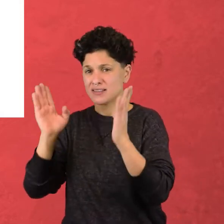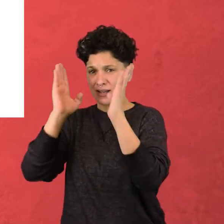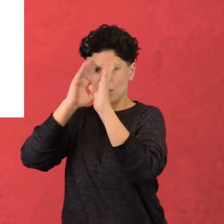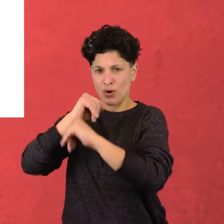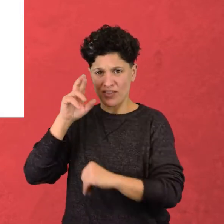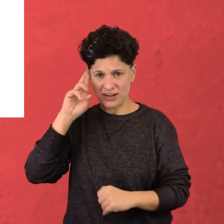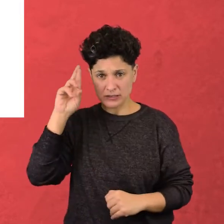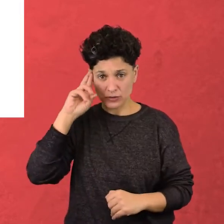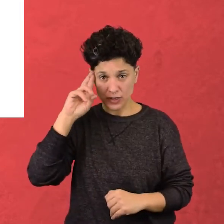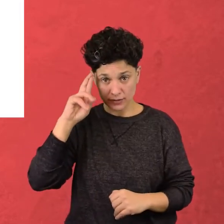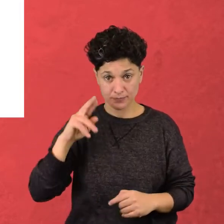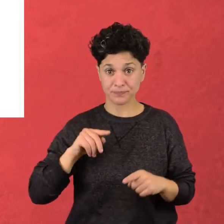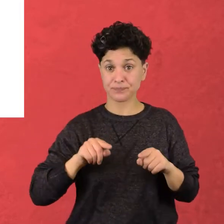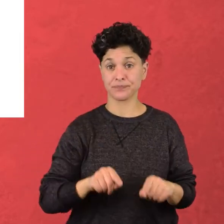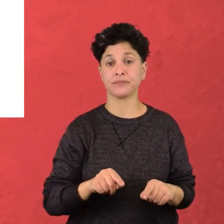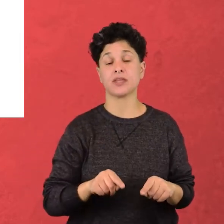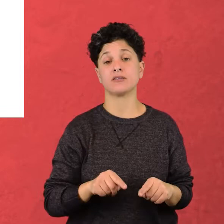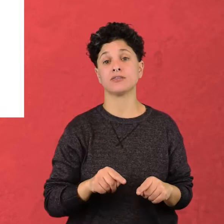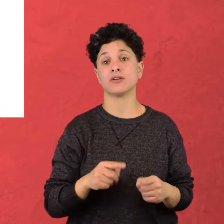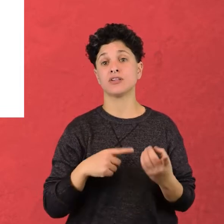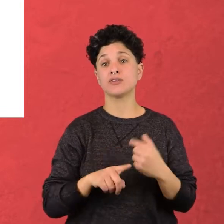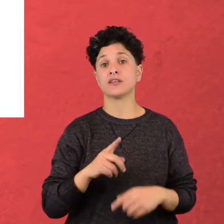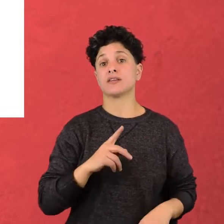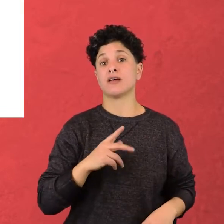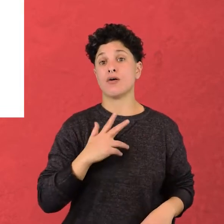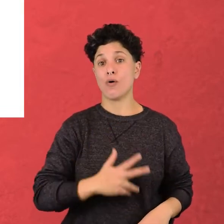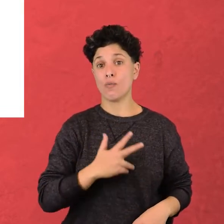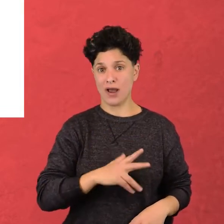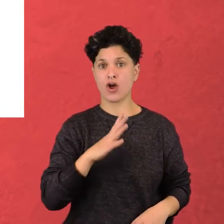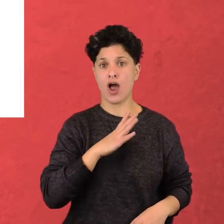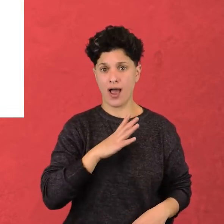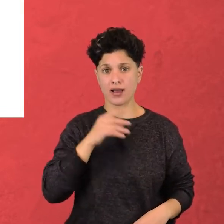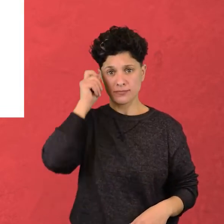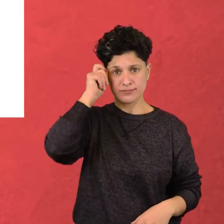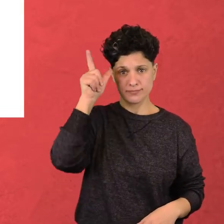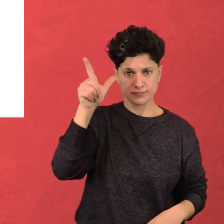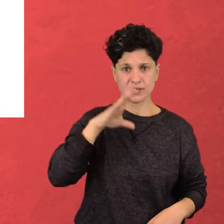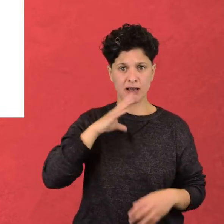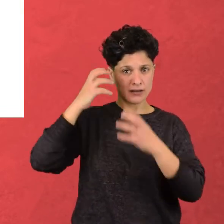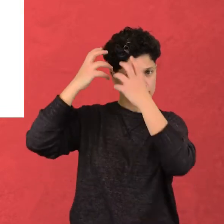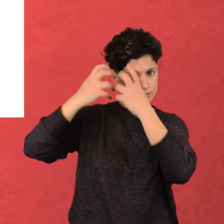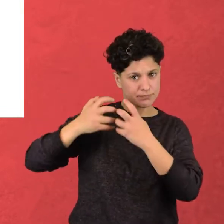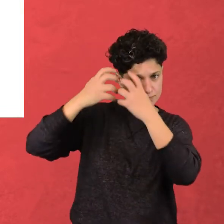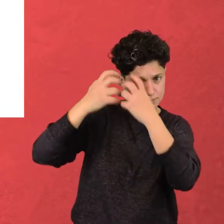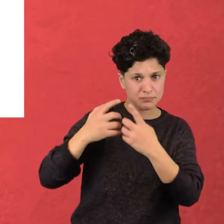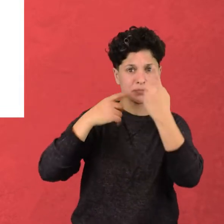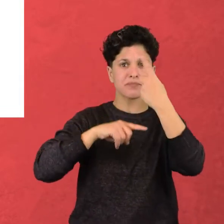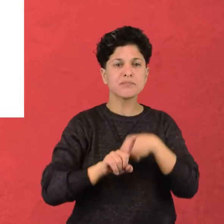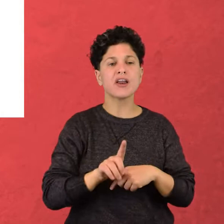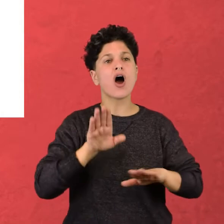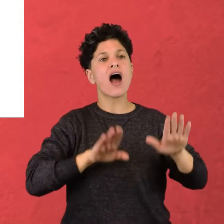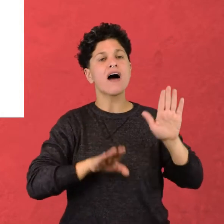la capacidad de razonar. ¿Por qué? Porque de alguna manera, a pesar de que nosotros sí tenemos esa